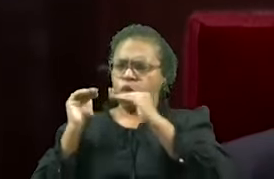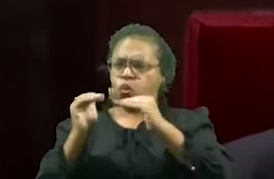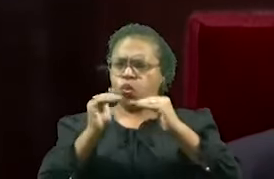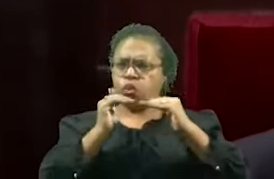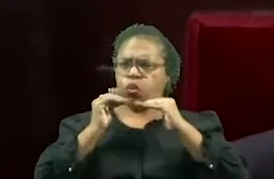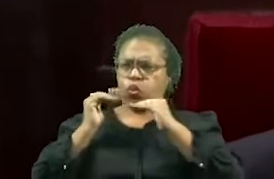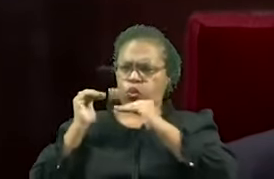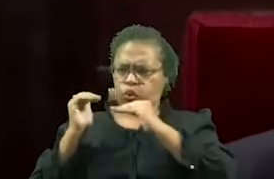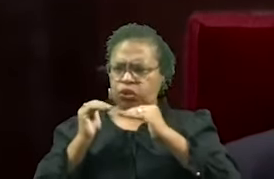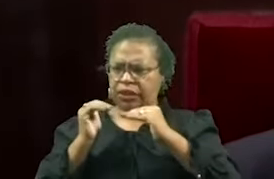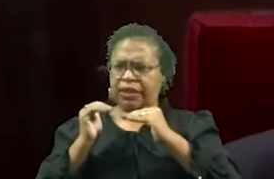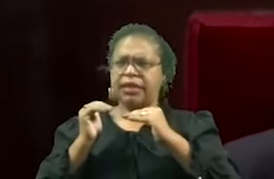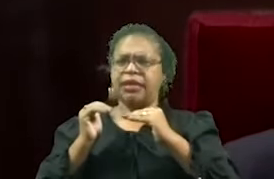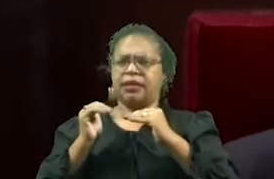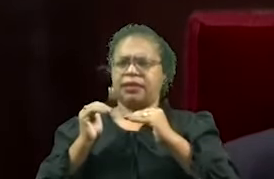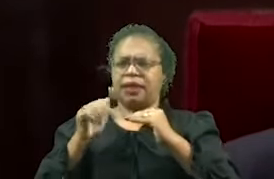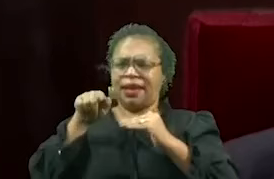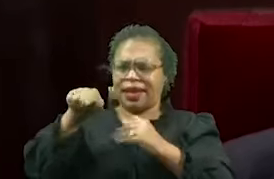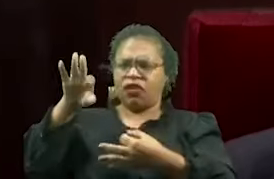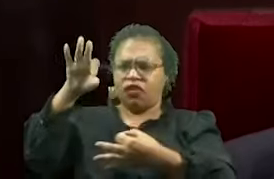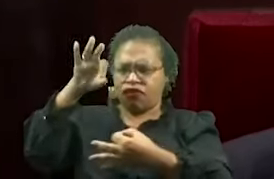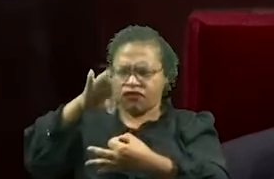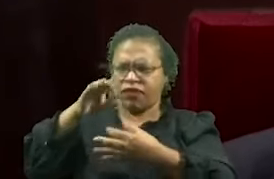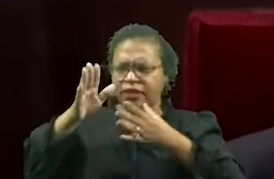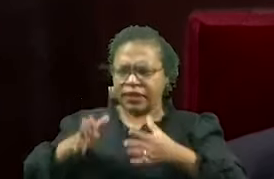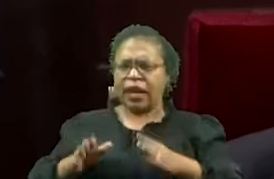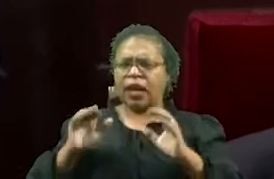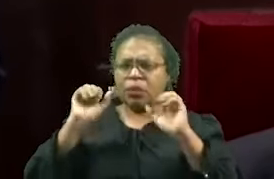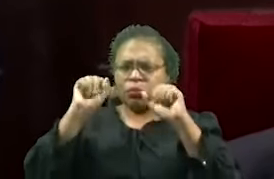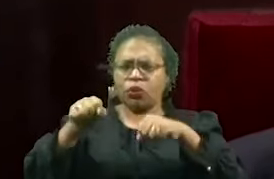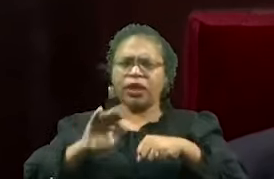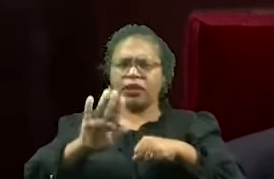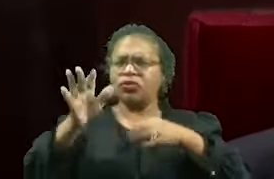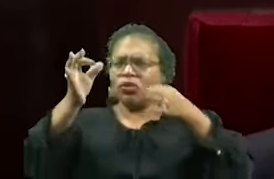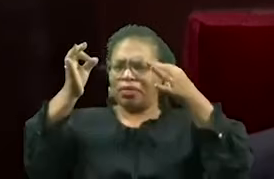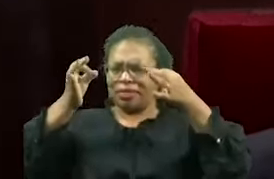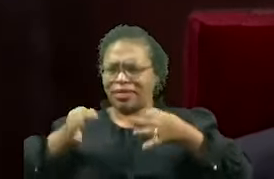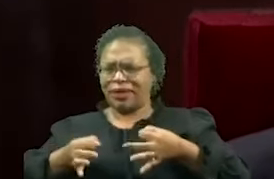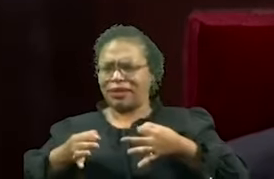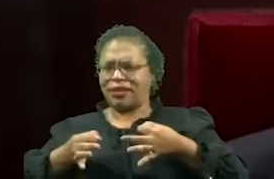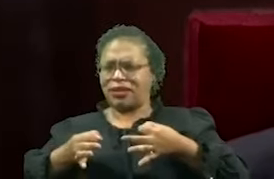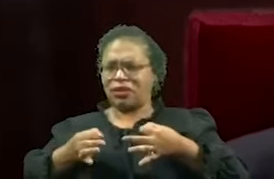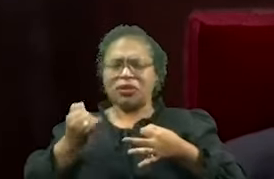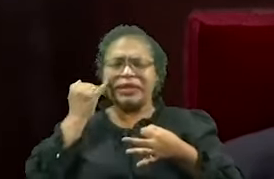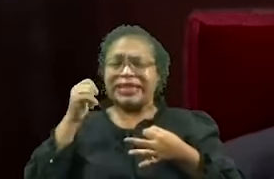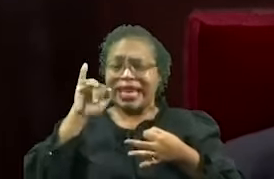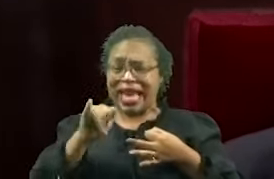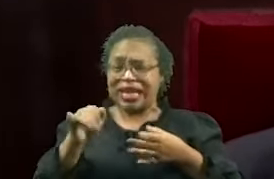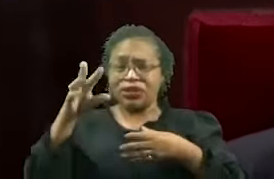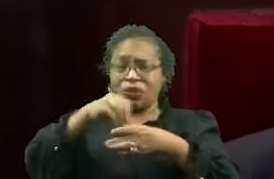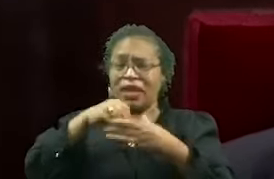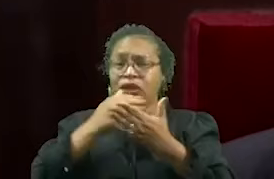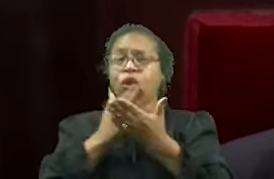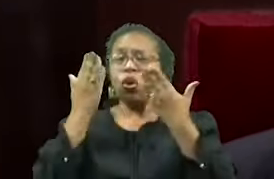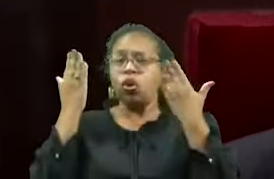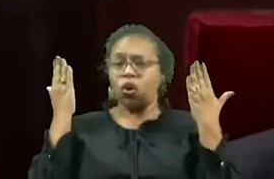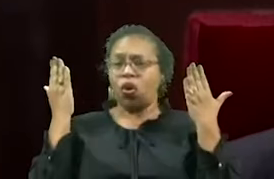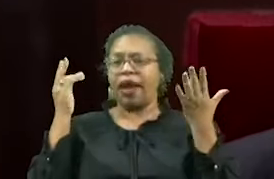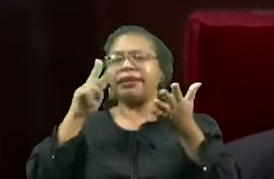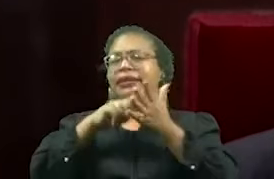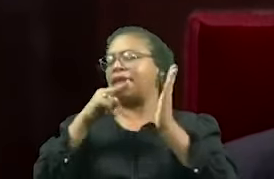sin Fiscales que actúen con plena autonomía la Constitución se convierte en una promesa vacía un Ministerio